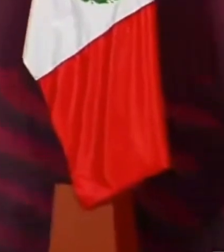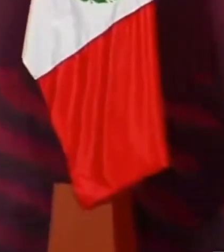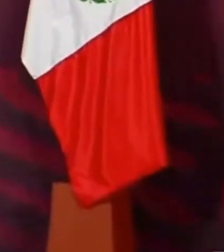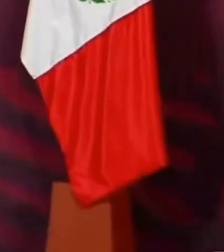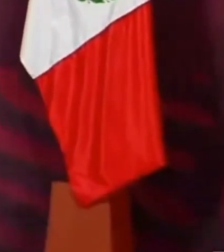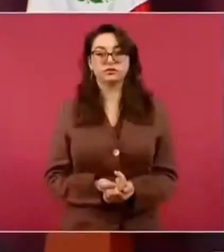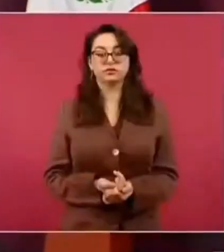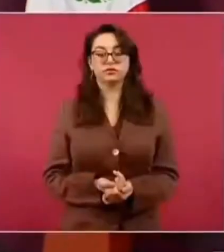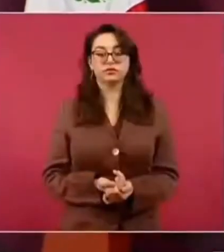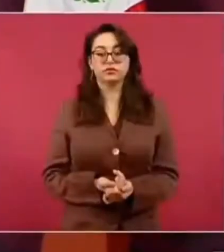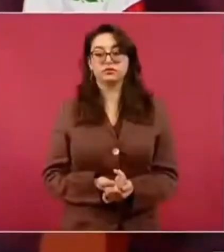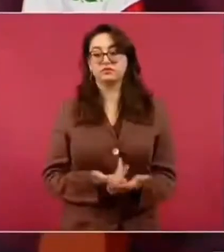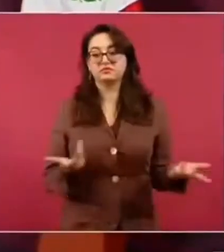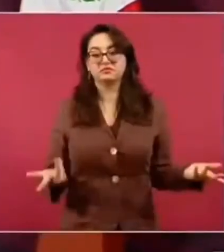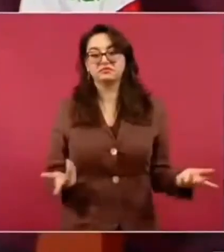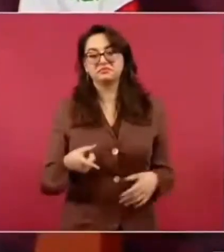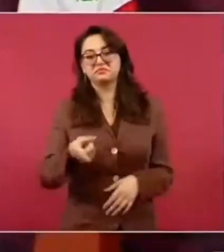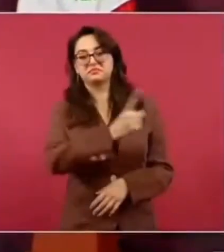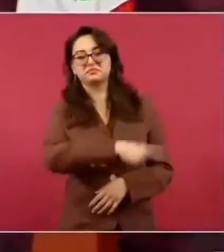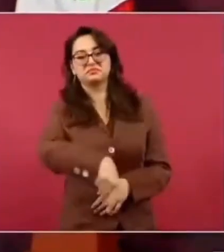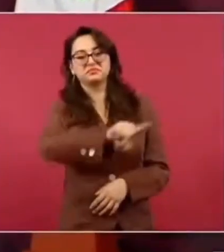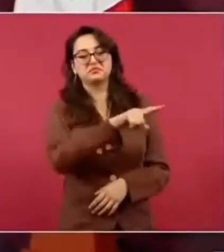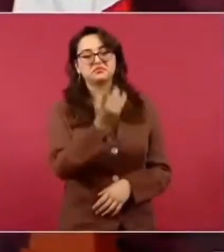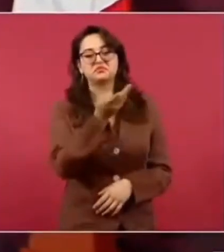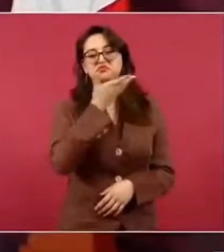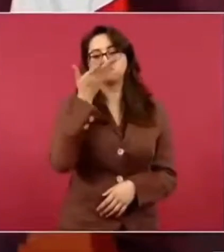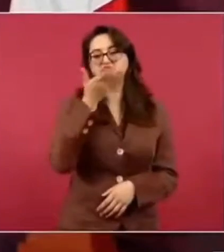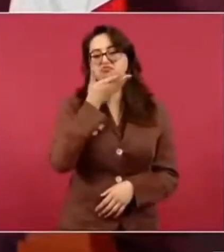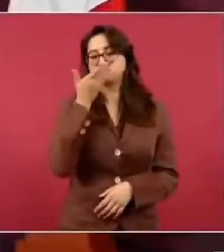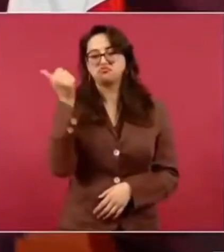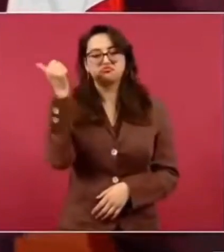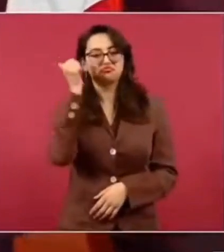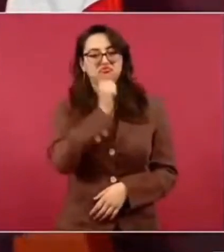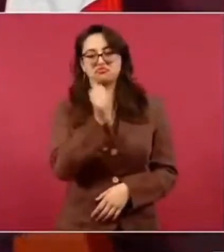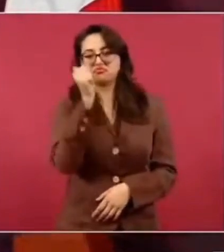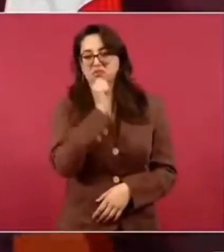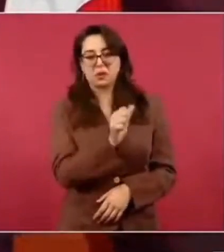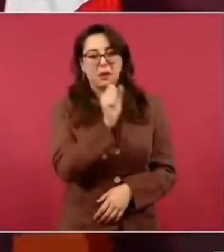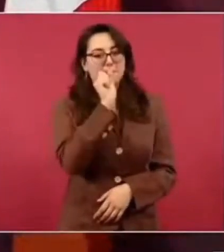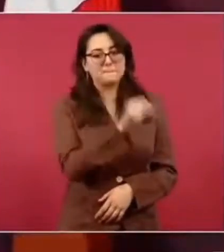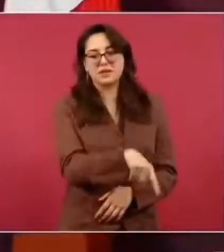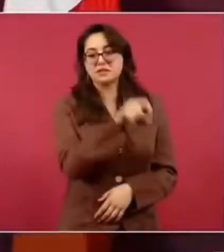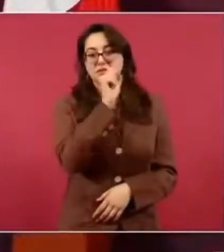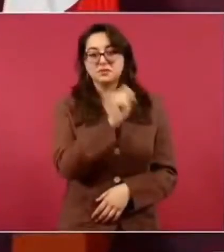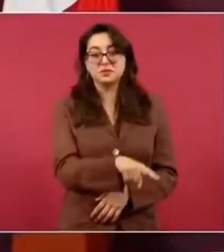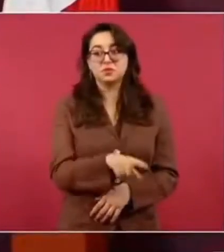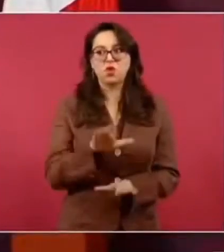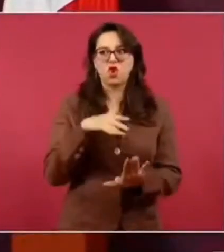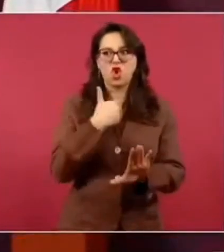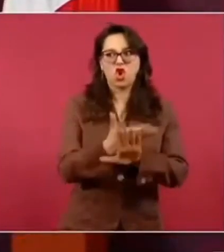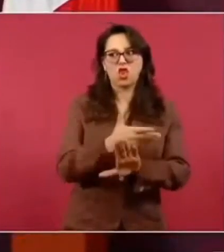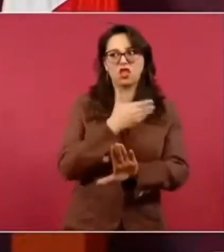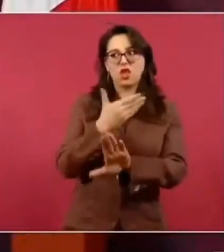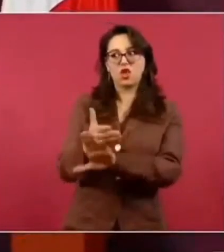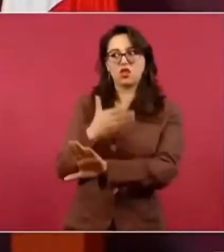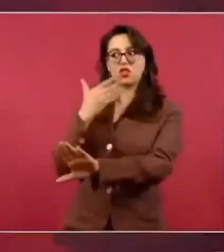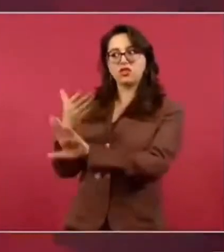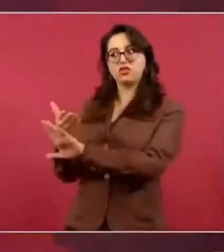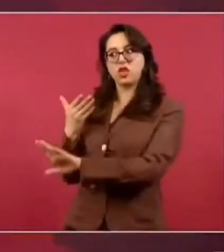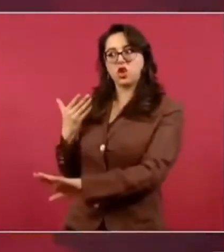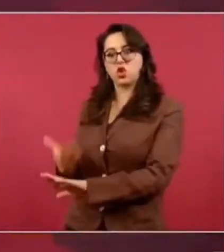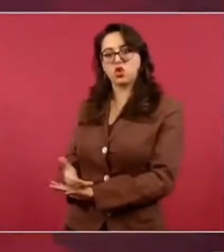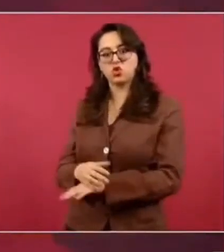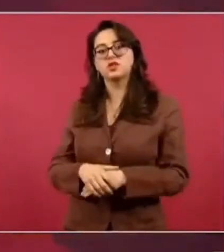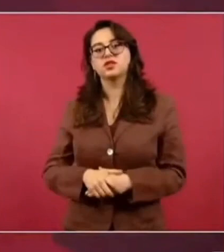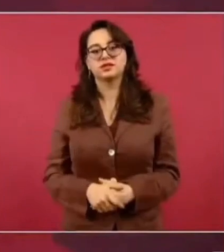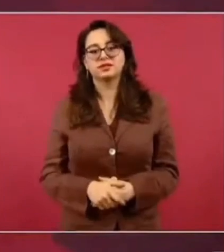llamada reforma energética, se hizo lo mismo. Acuérdense de aquella campaña, tenemos un tesoro